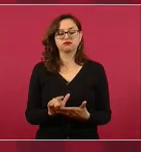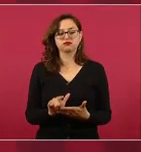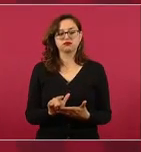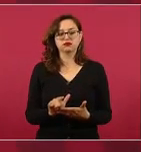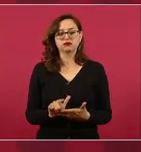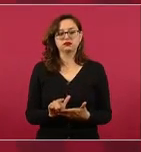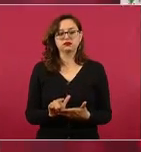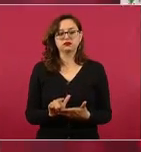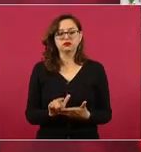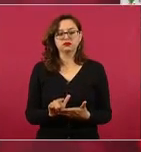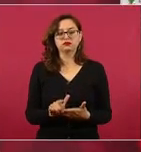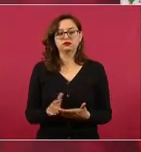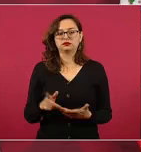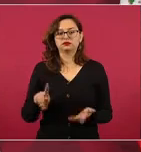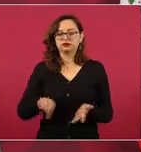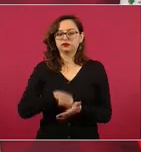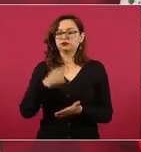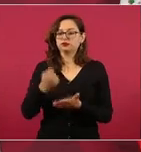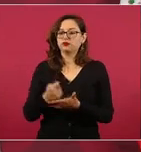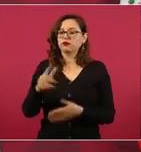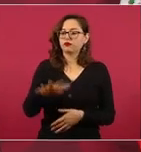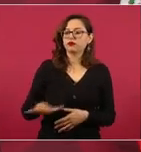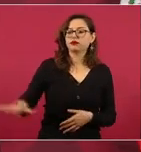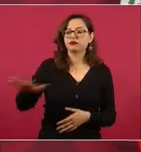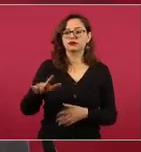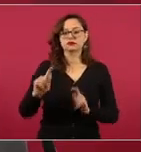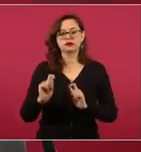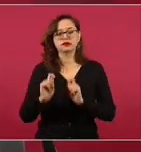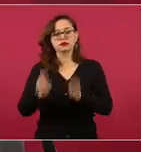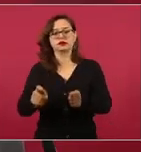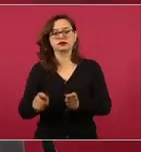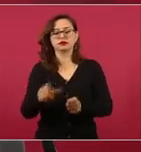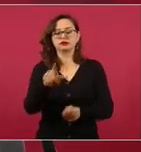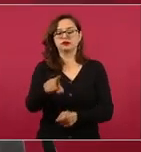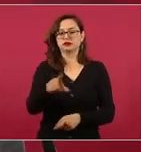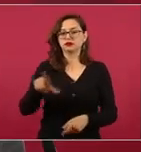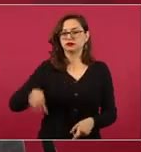Es lo mejor que le pudo pasar a Tamaulipas.